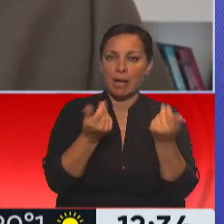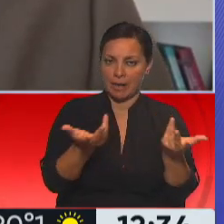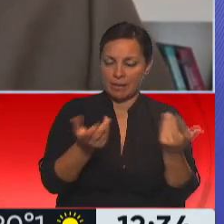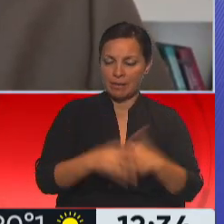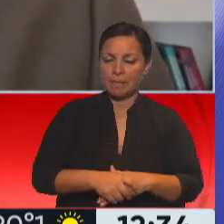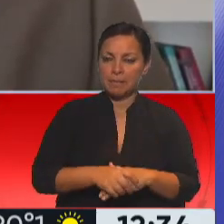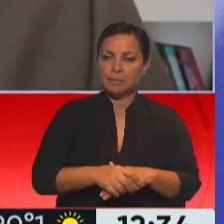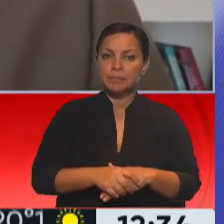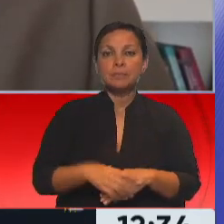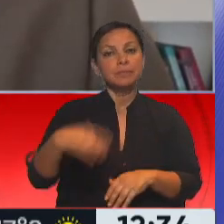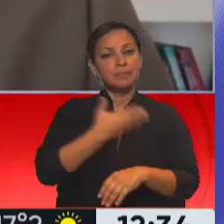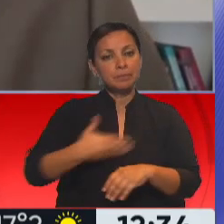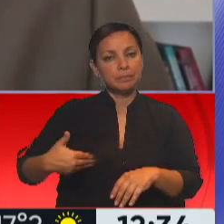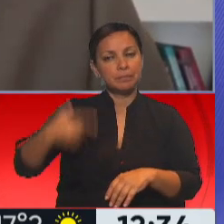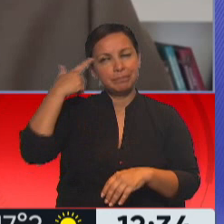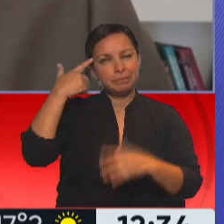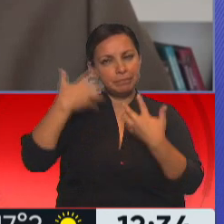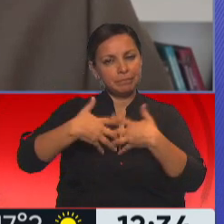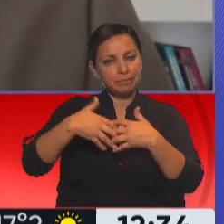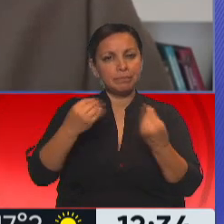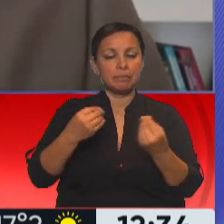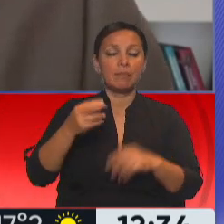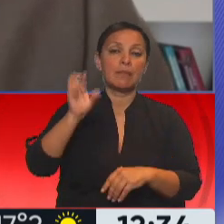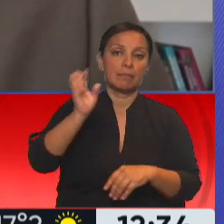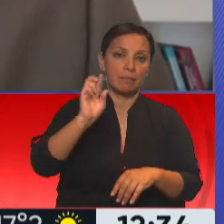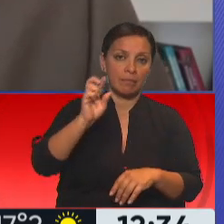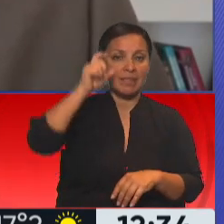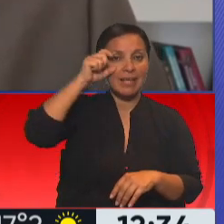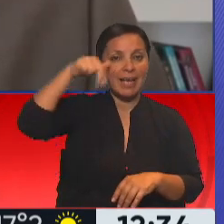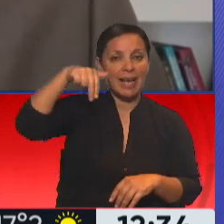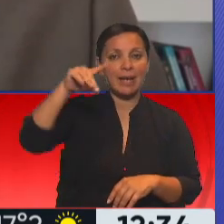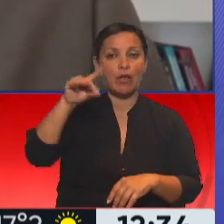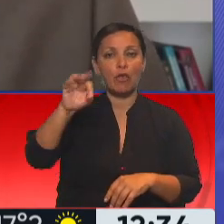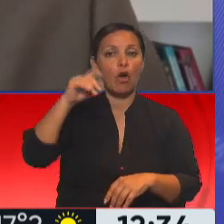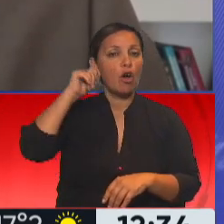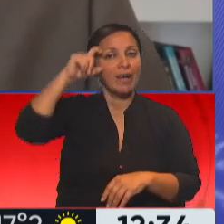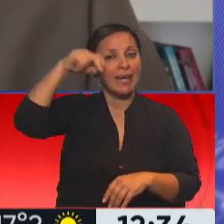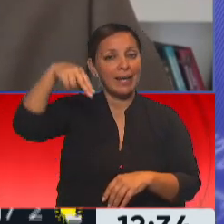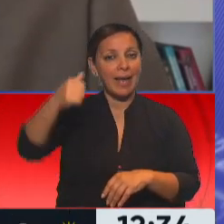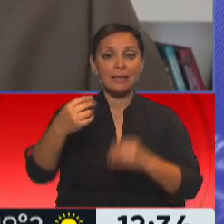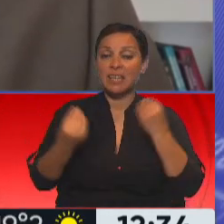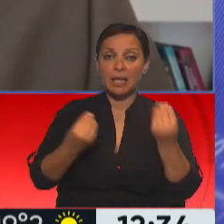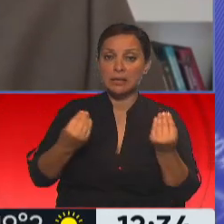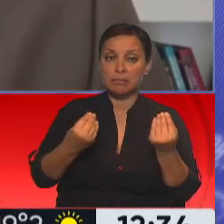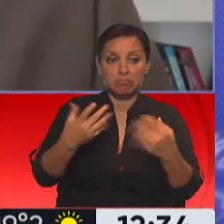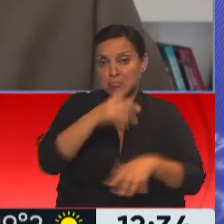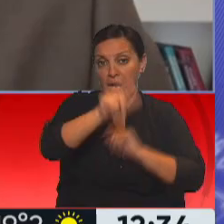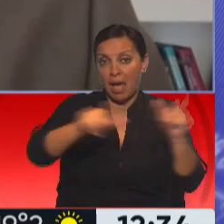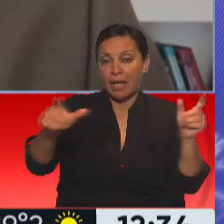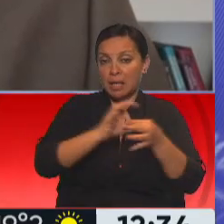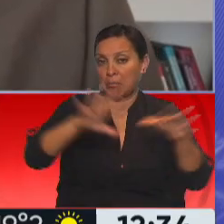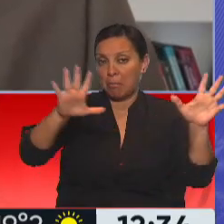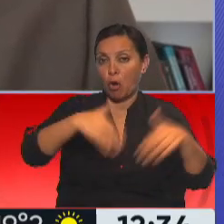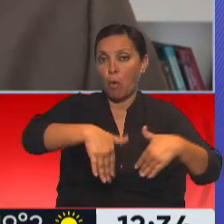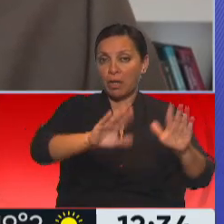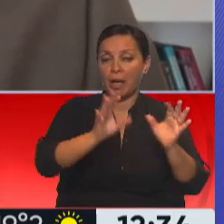Y el gobierno está pensando en la dolarización endógena. Esto es que la gente use, si quiere, dólares libremente, pesos o